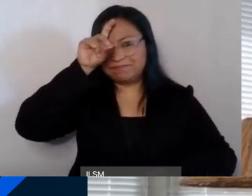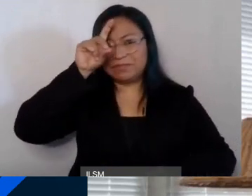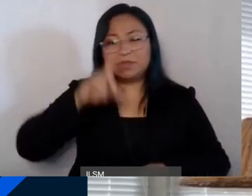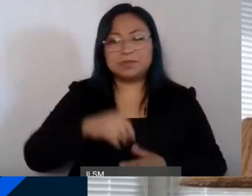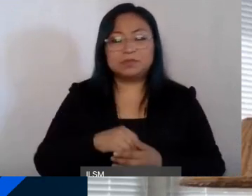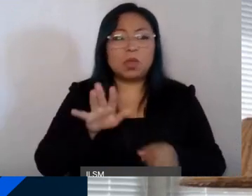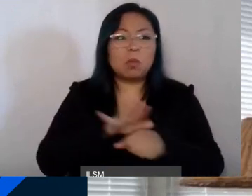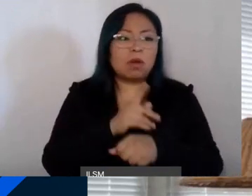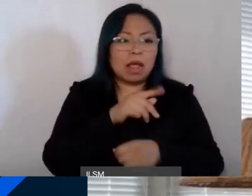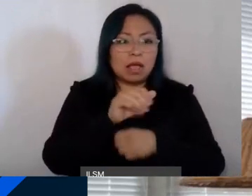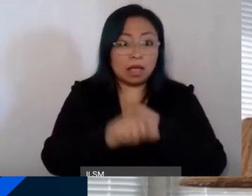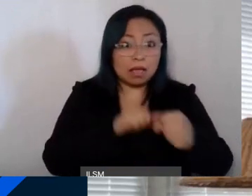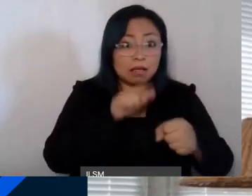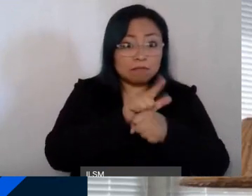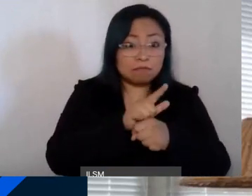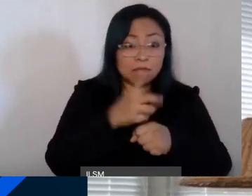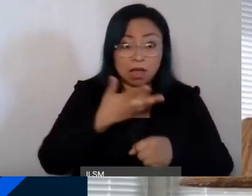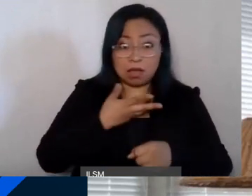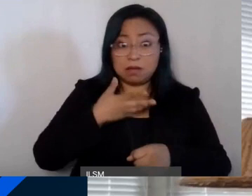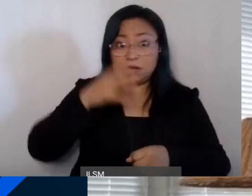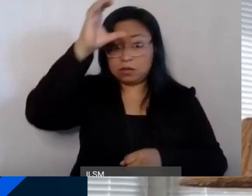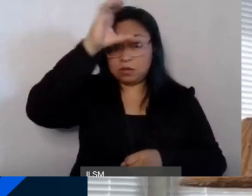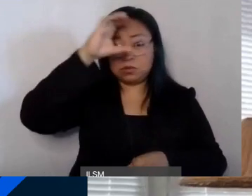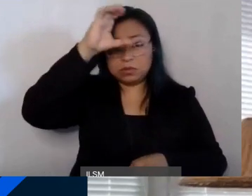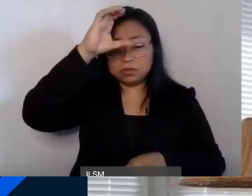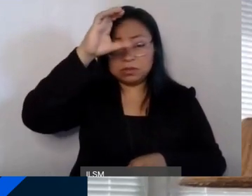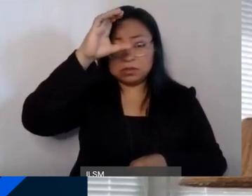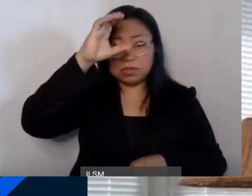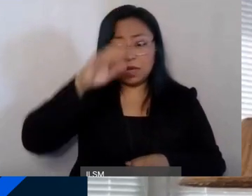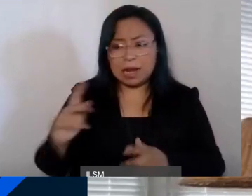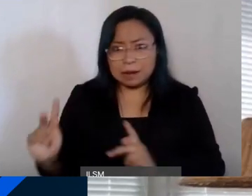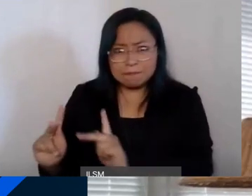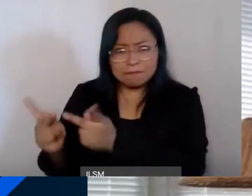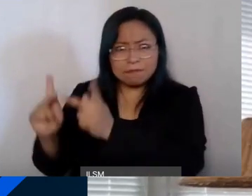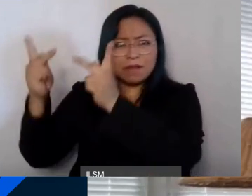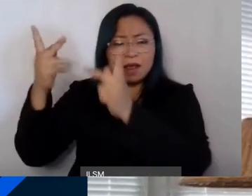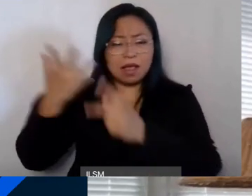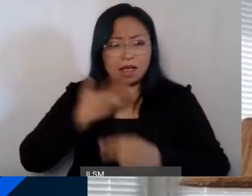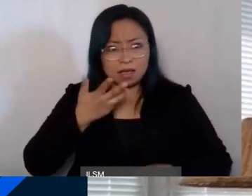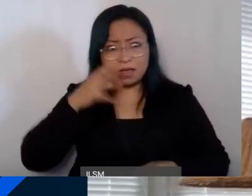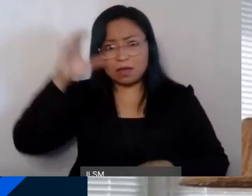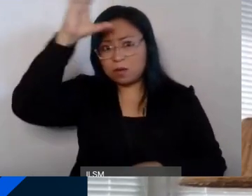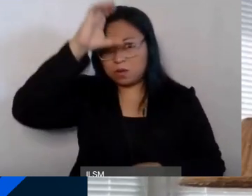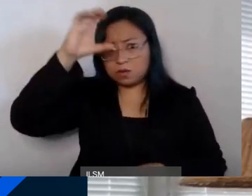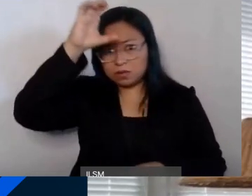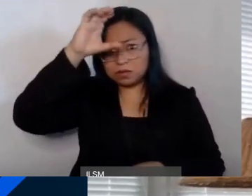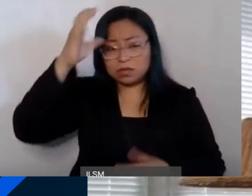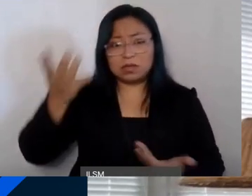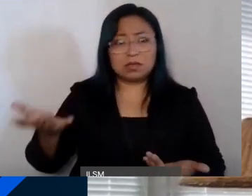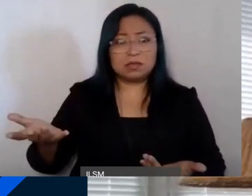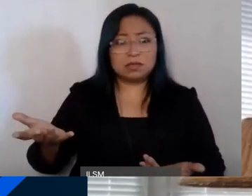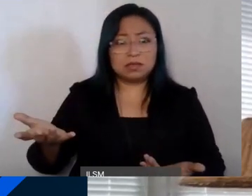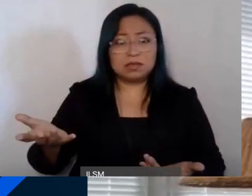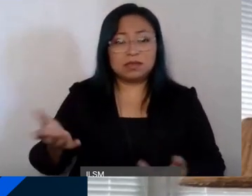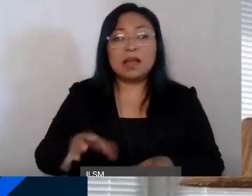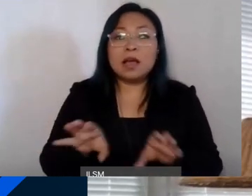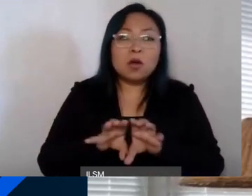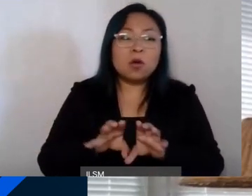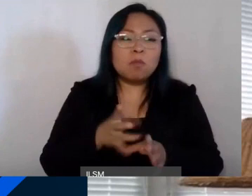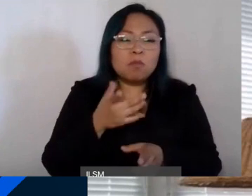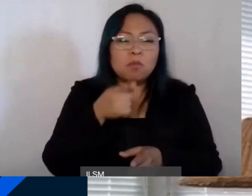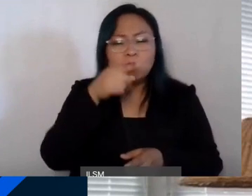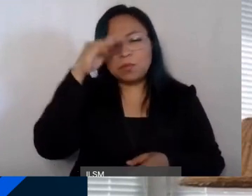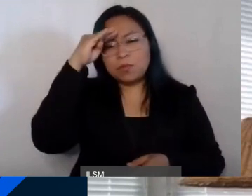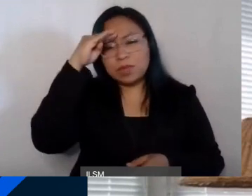animales tienen conciencia las plantas tienen conciencia los animales tipo